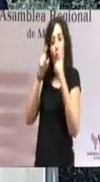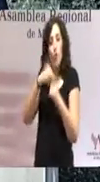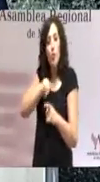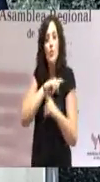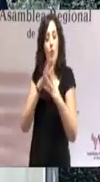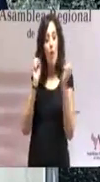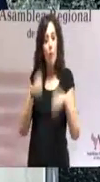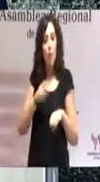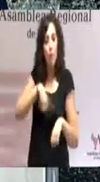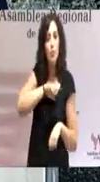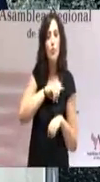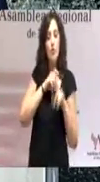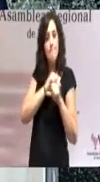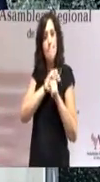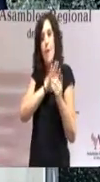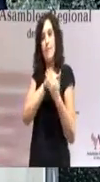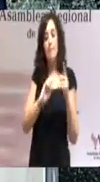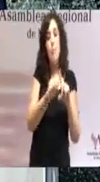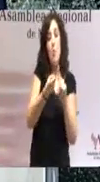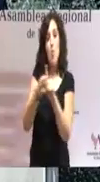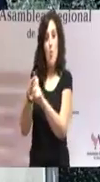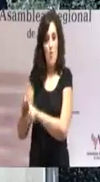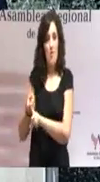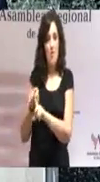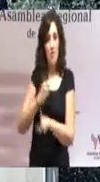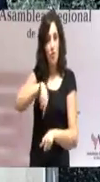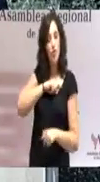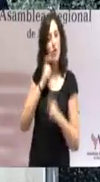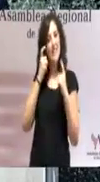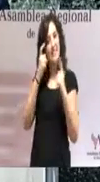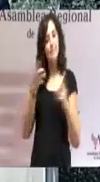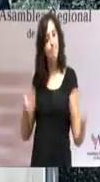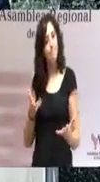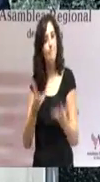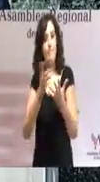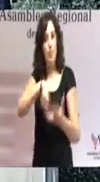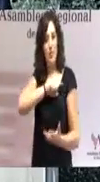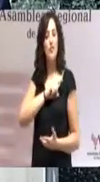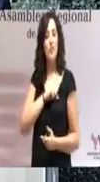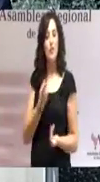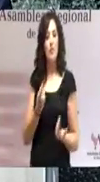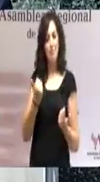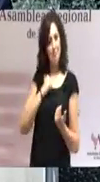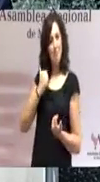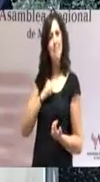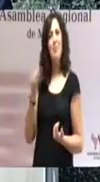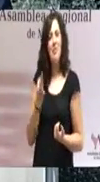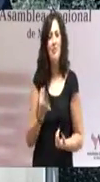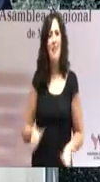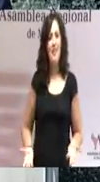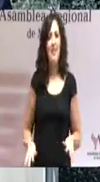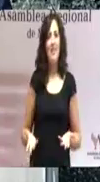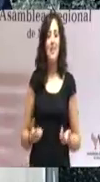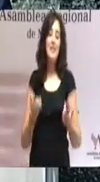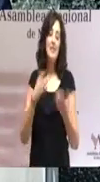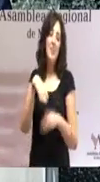acuerdo, de nuestro pulso, de nuestro impulso. Aprovechémoslo, señorías. Yo entiendo